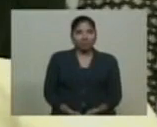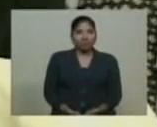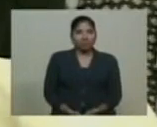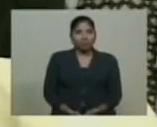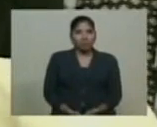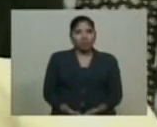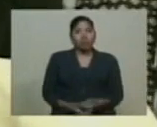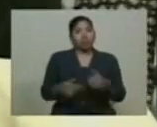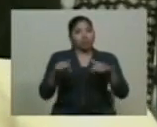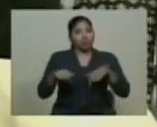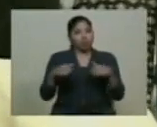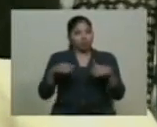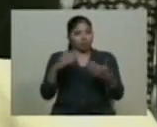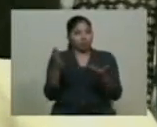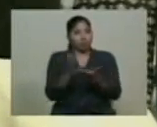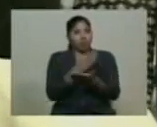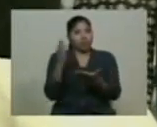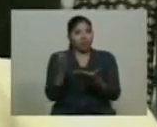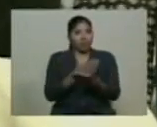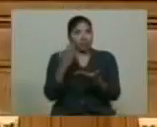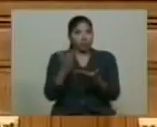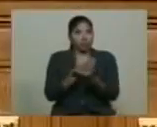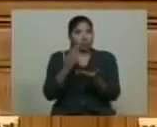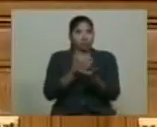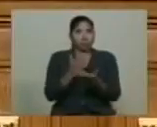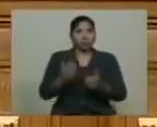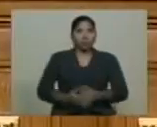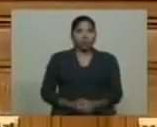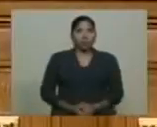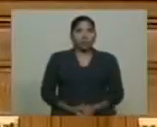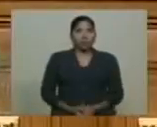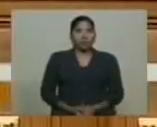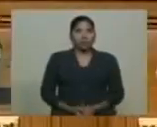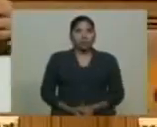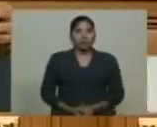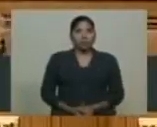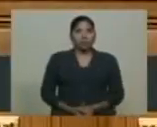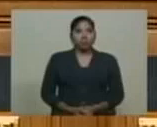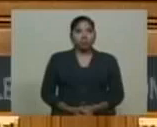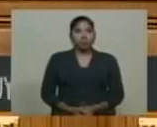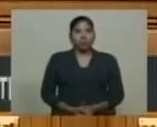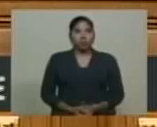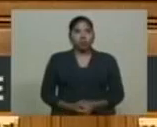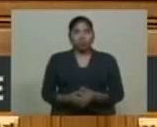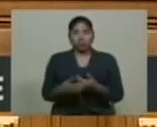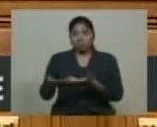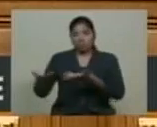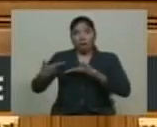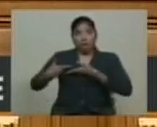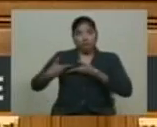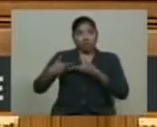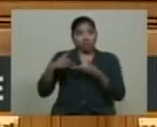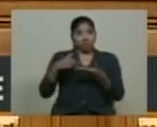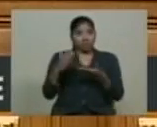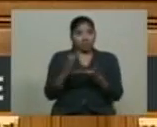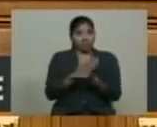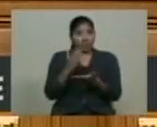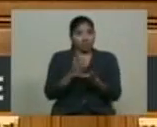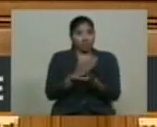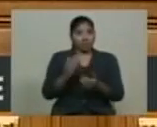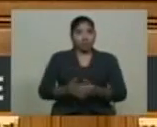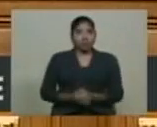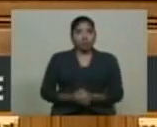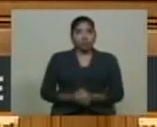Aquí tengo un libro que no forma parte de mi discurso, sino que me lo acaban de regalar, pero me